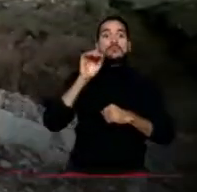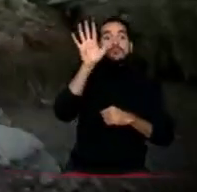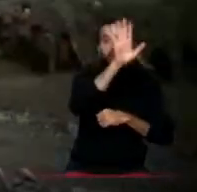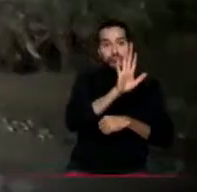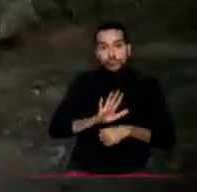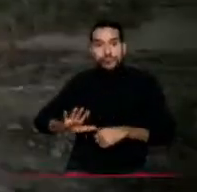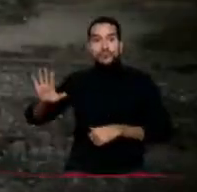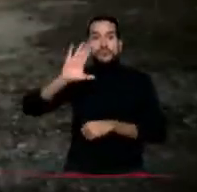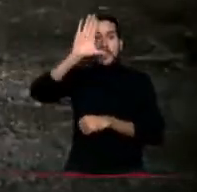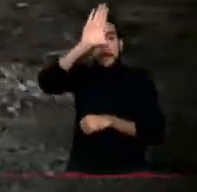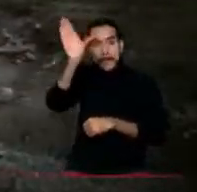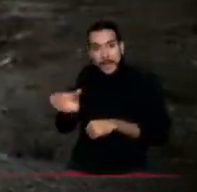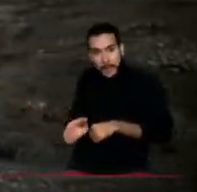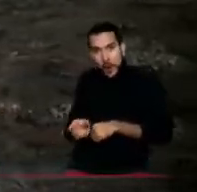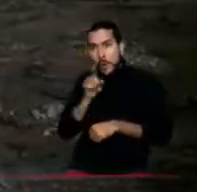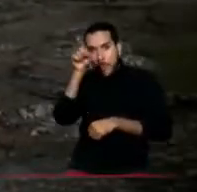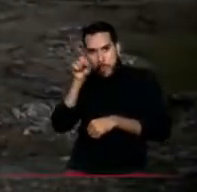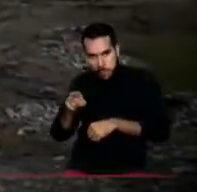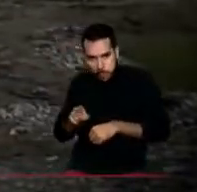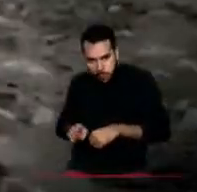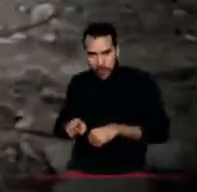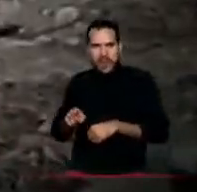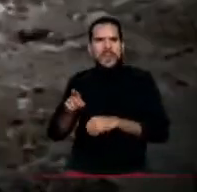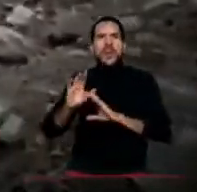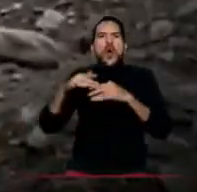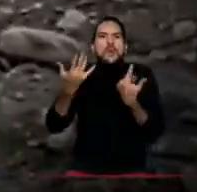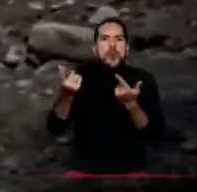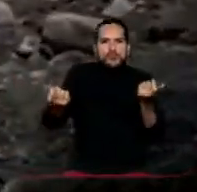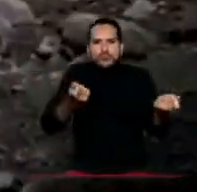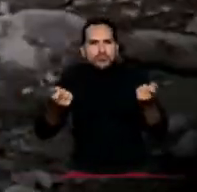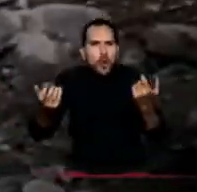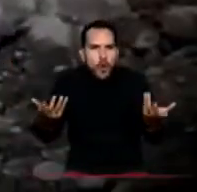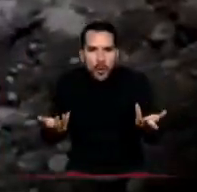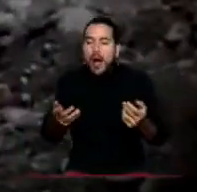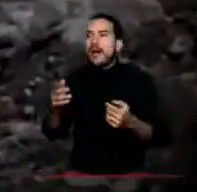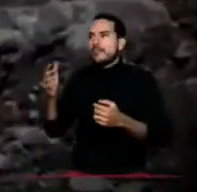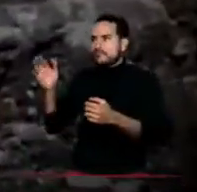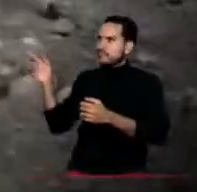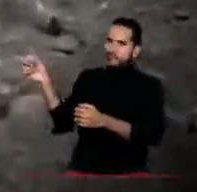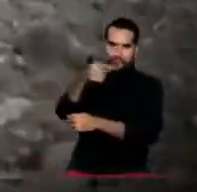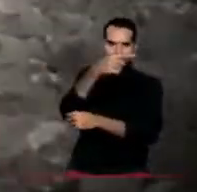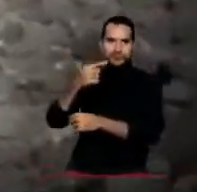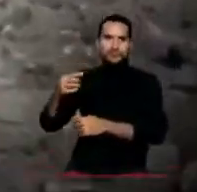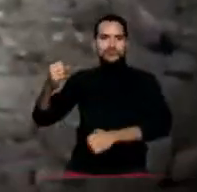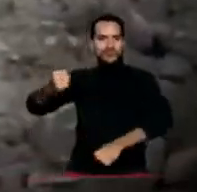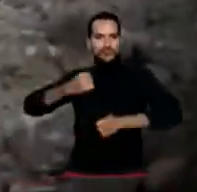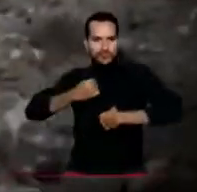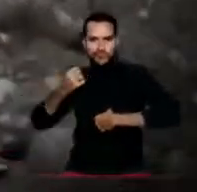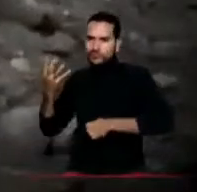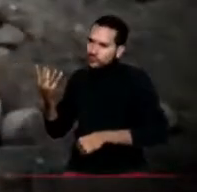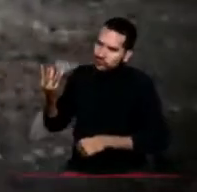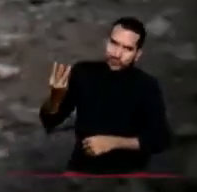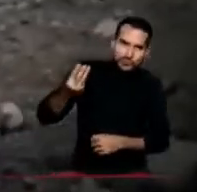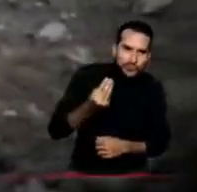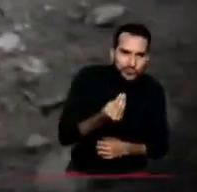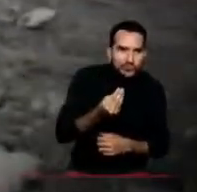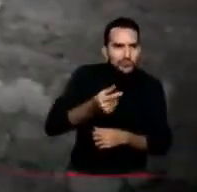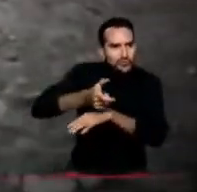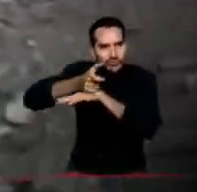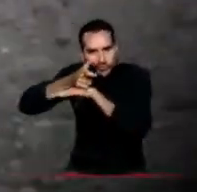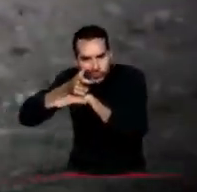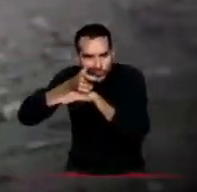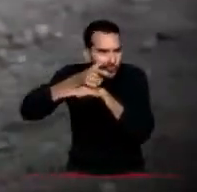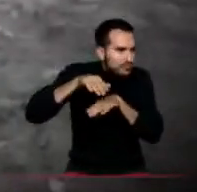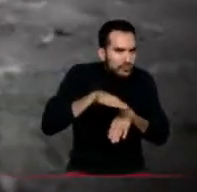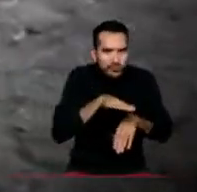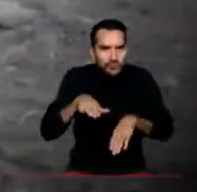entregarle algunas facultades al Ejército Nacional para que pueda hacer operaciones en contra de la minería ilegal de